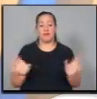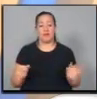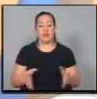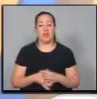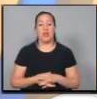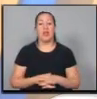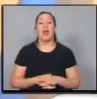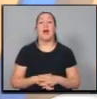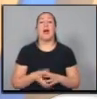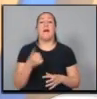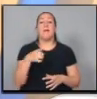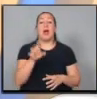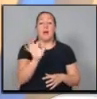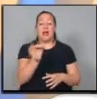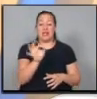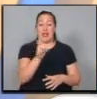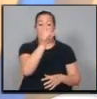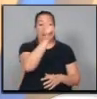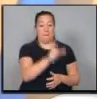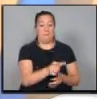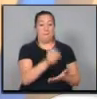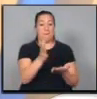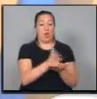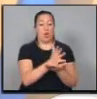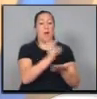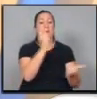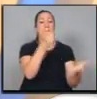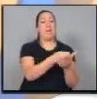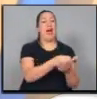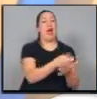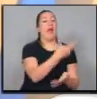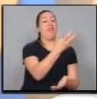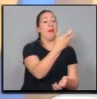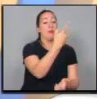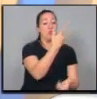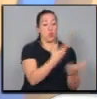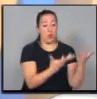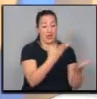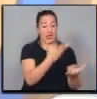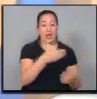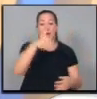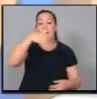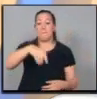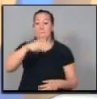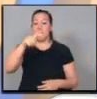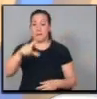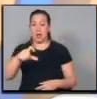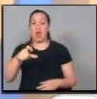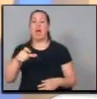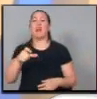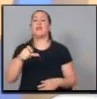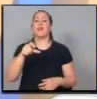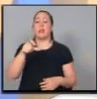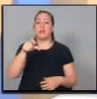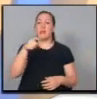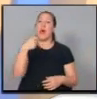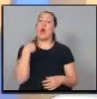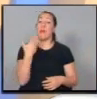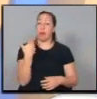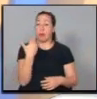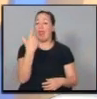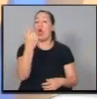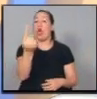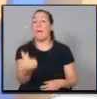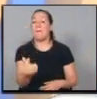pero para que tengan una idea, al productor se le paga algo así como 3 pesos el kilo. En el mercado central, donde hay muy buenos precios, los podemos